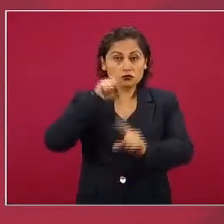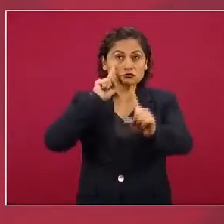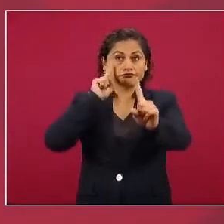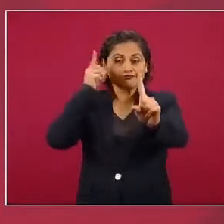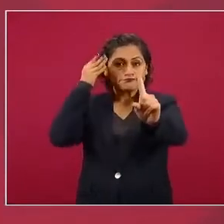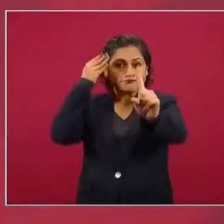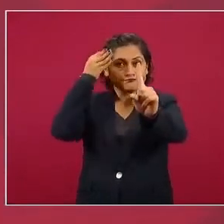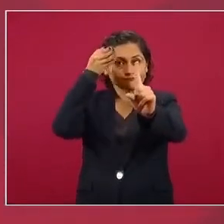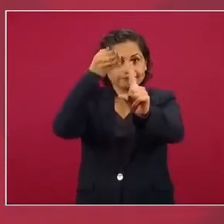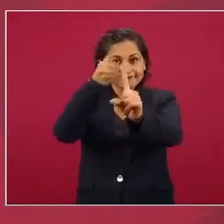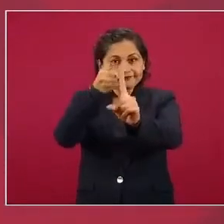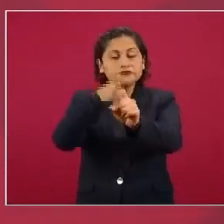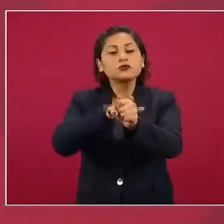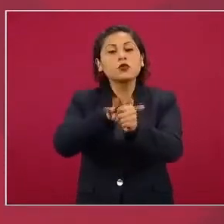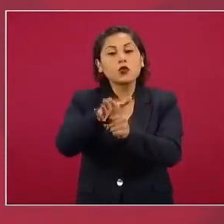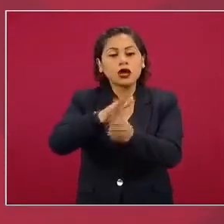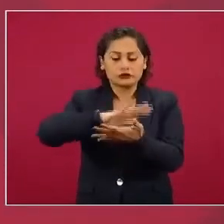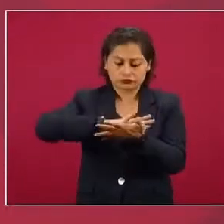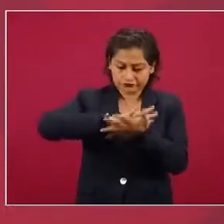transformación,